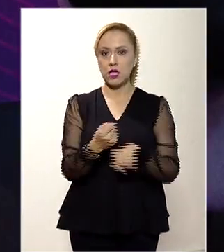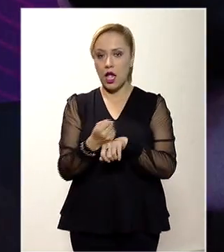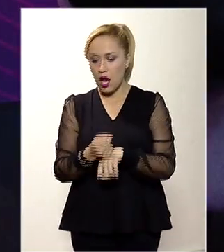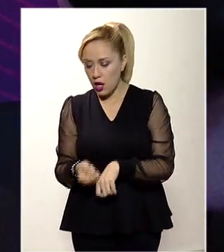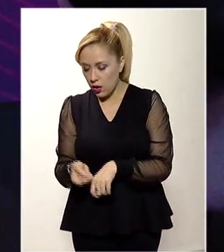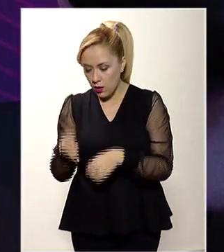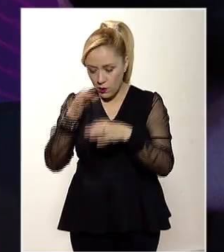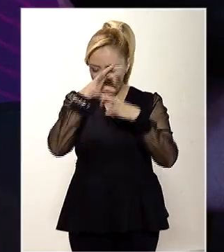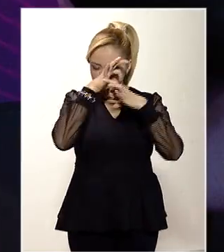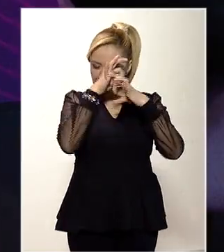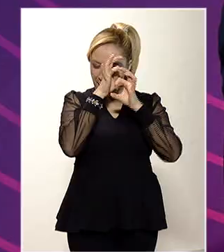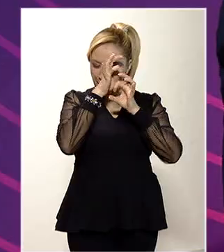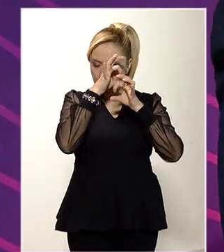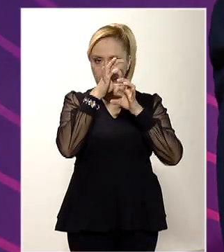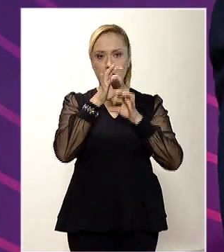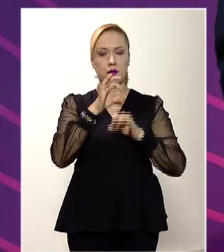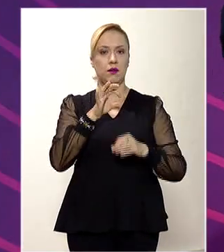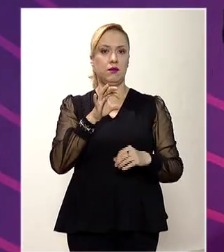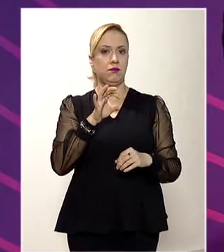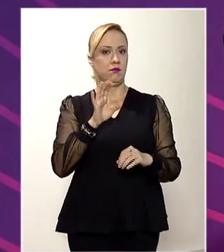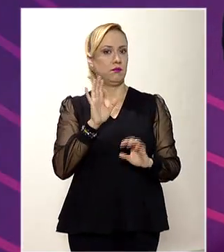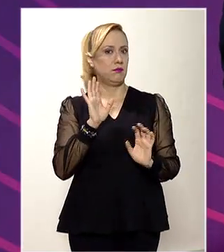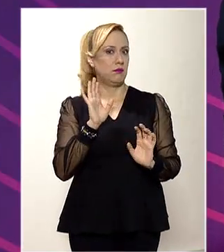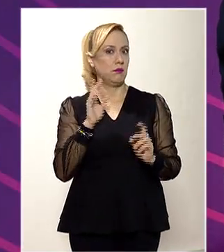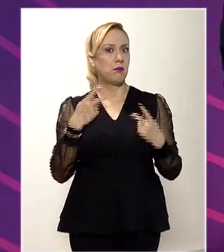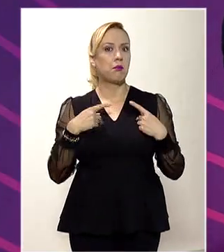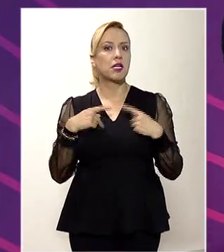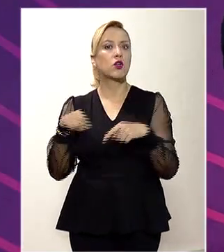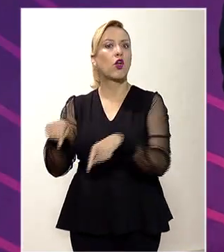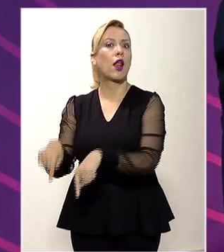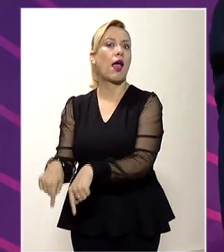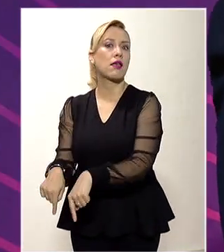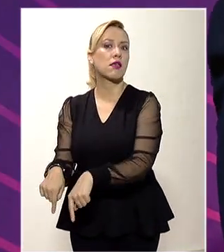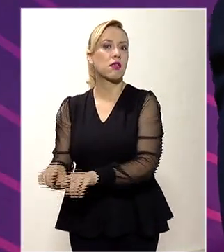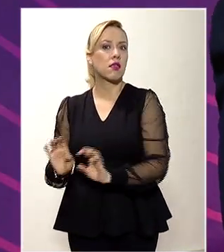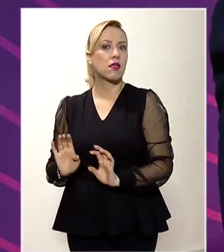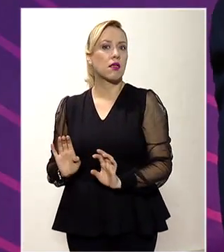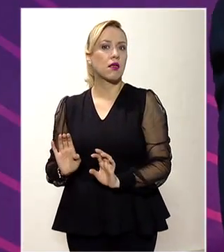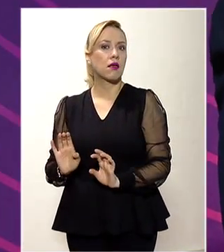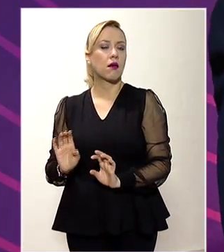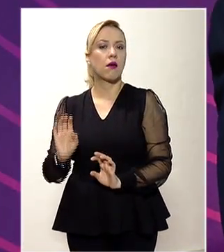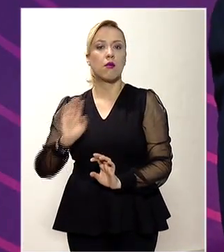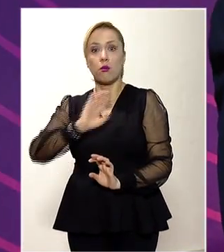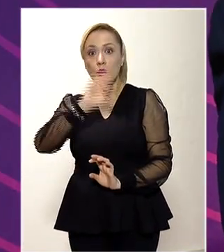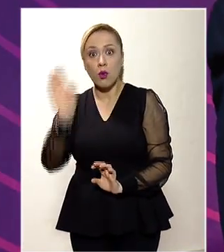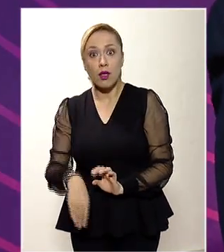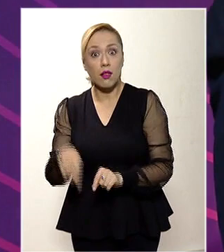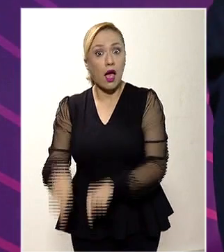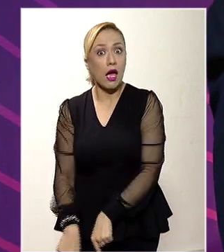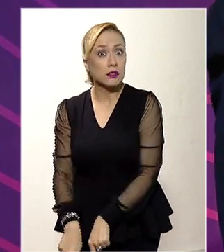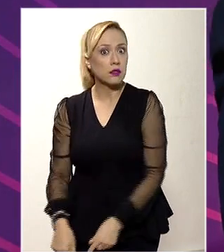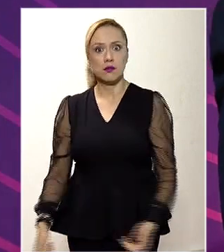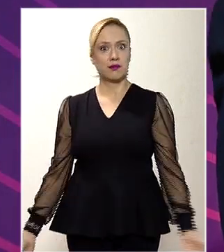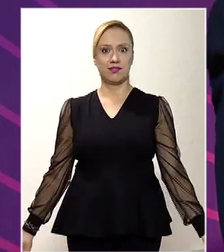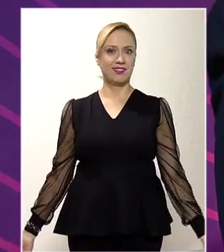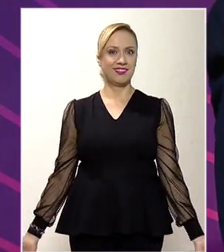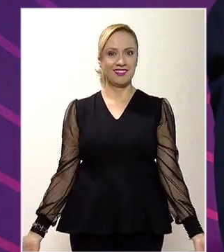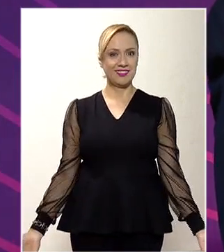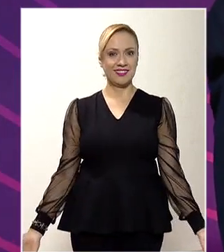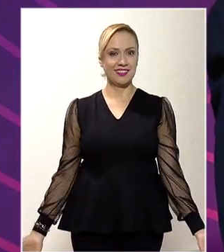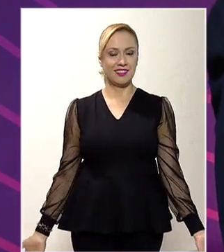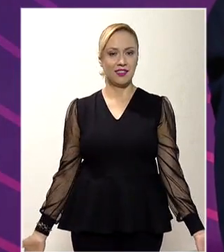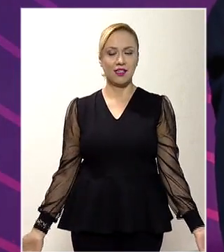desaparecidos esta mancha de sangre. Sí, pero la mancha de sangre lo que te explica es que la persona estuvo ahí, no que está muerta, Ujú. ¿no? Entonces, solamente